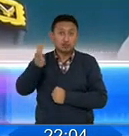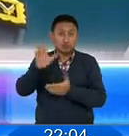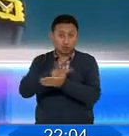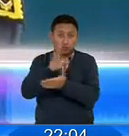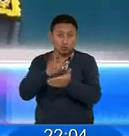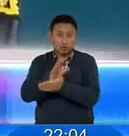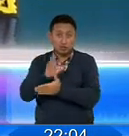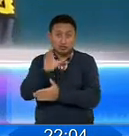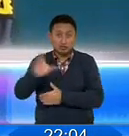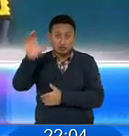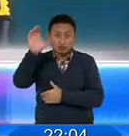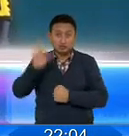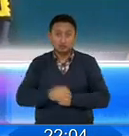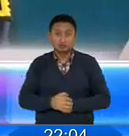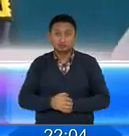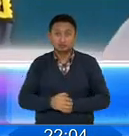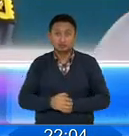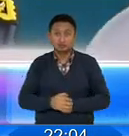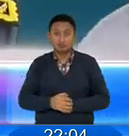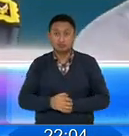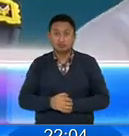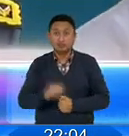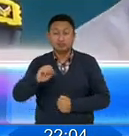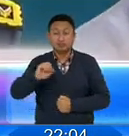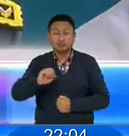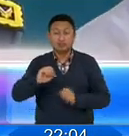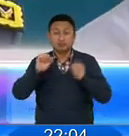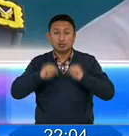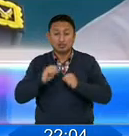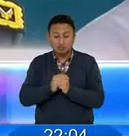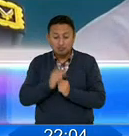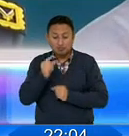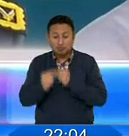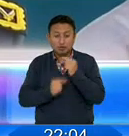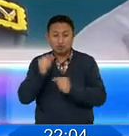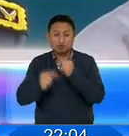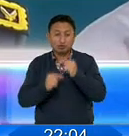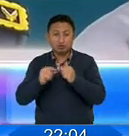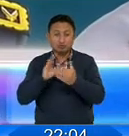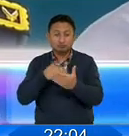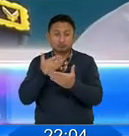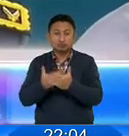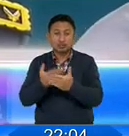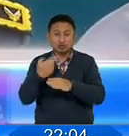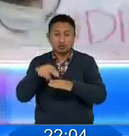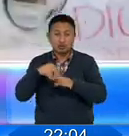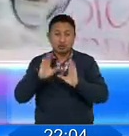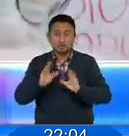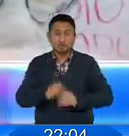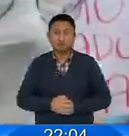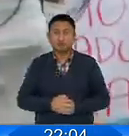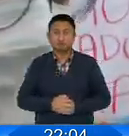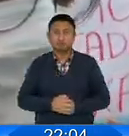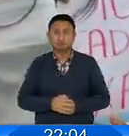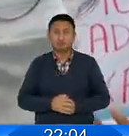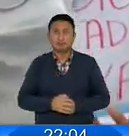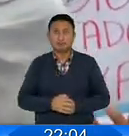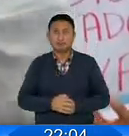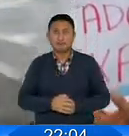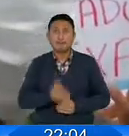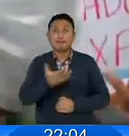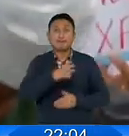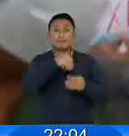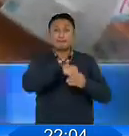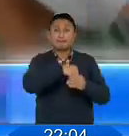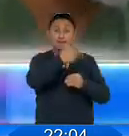escuelas y colegios y podamos poco a poco ir llegando a la normalidad. Mientras, en los